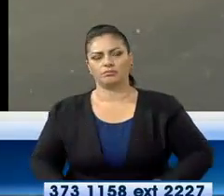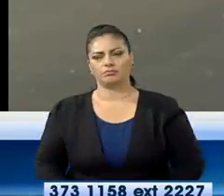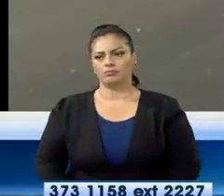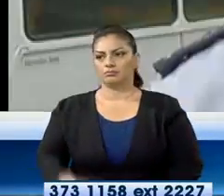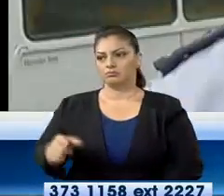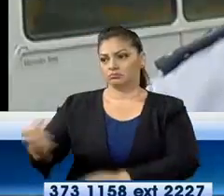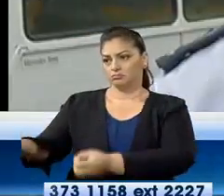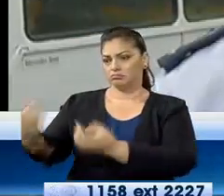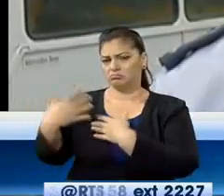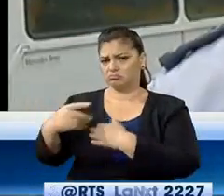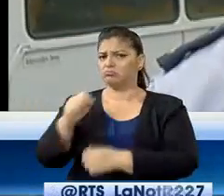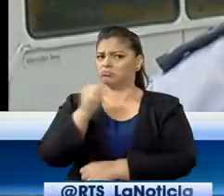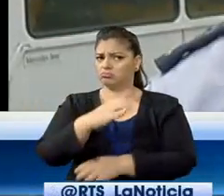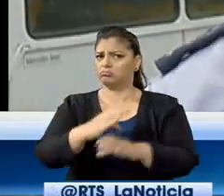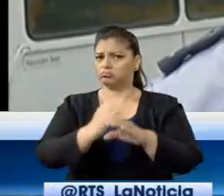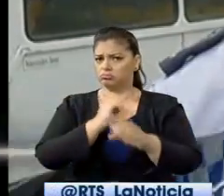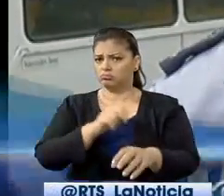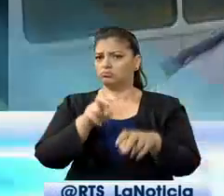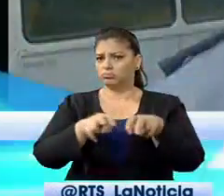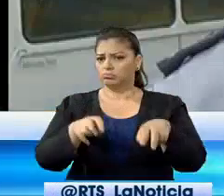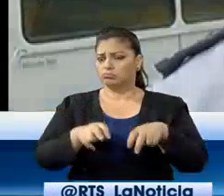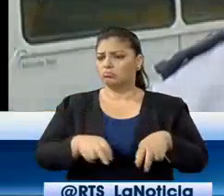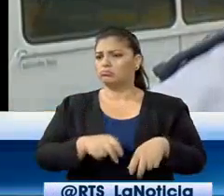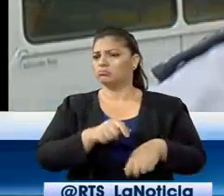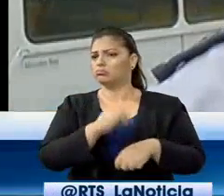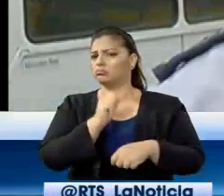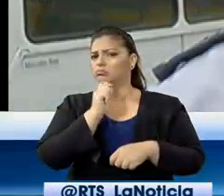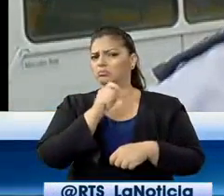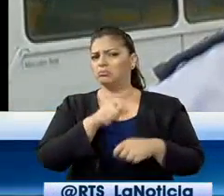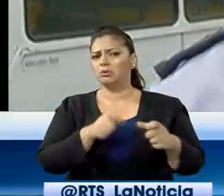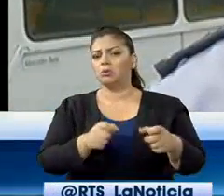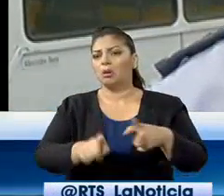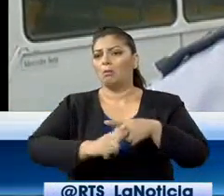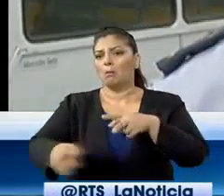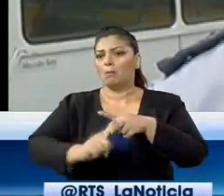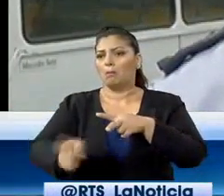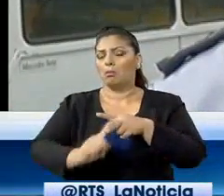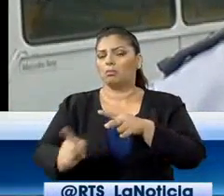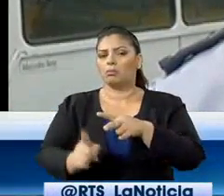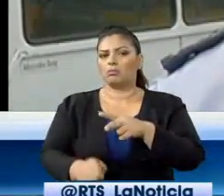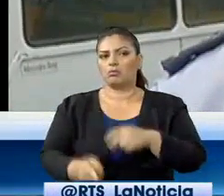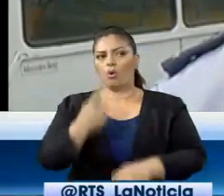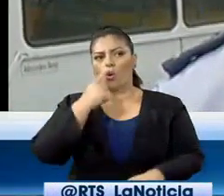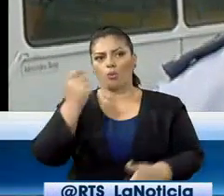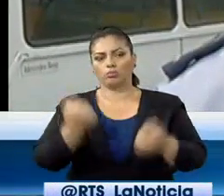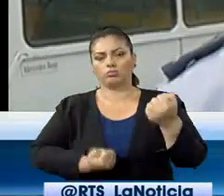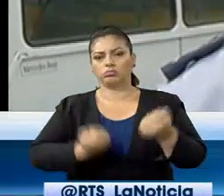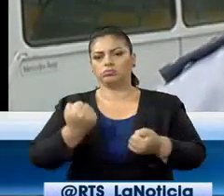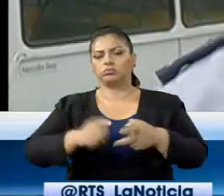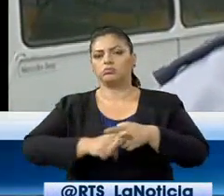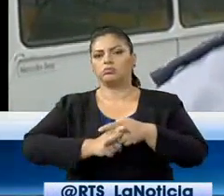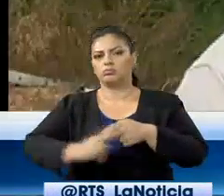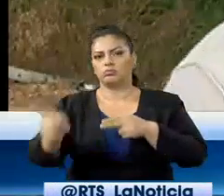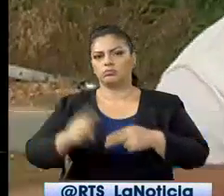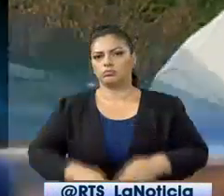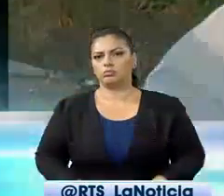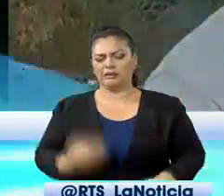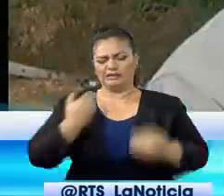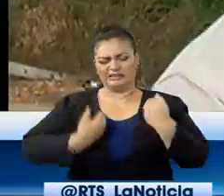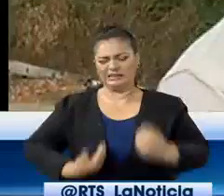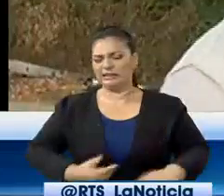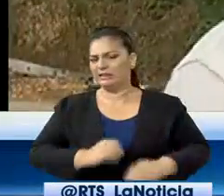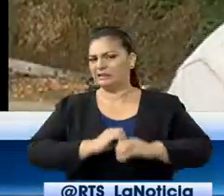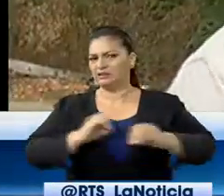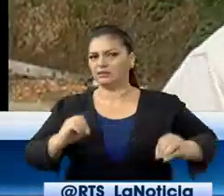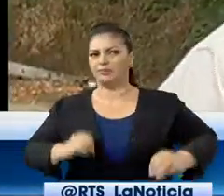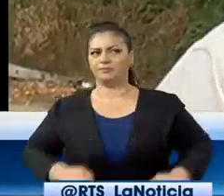con pasajeros. Los pasajeros también abandonaron el vehículo, así como el conductor, sin ningún herido. Iba